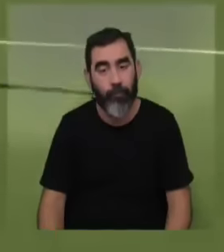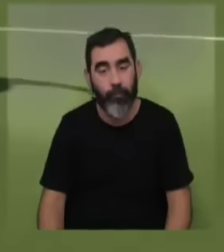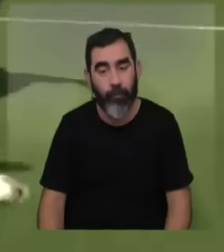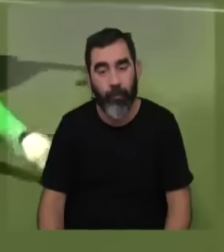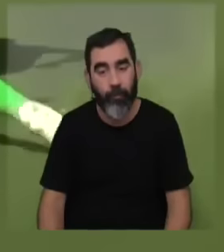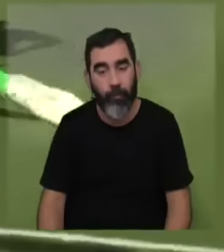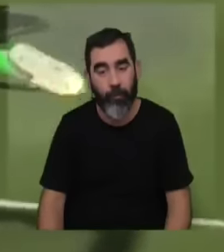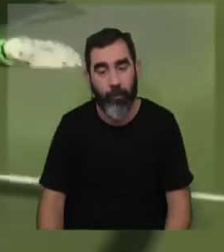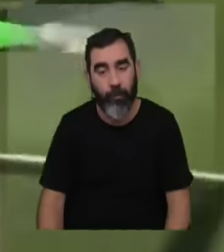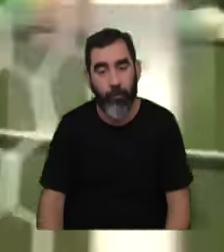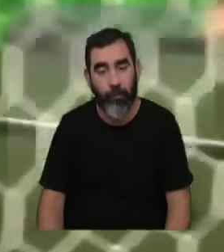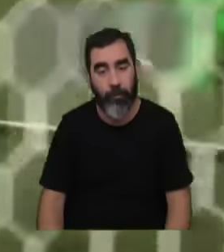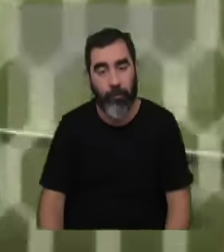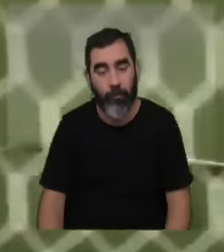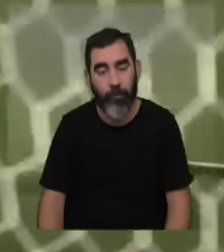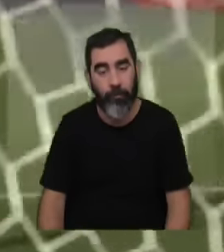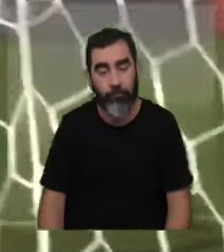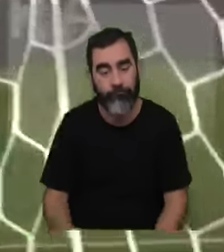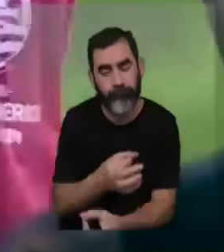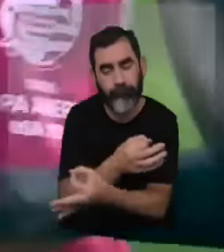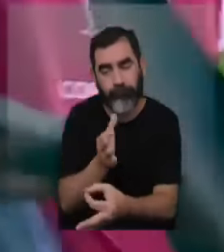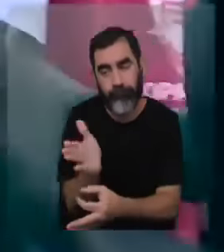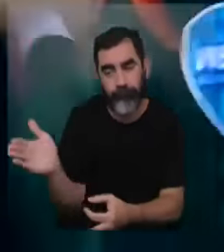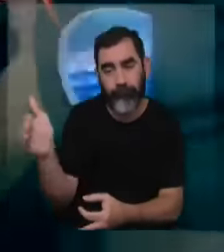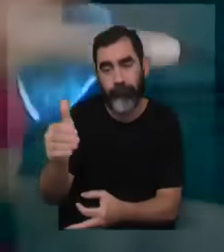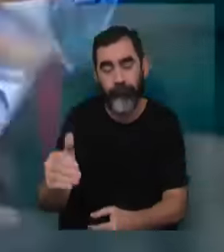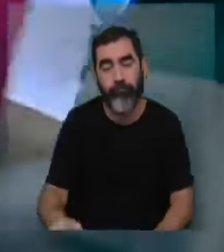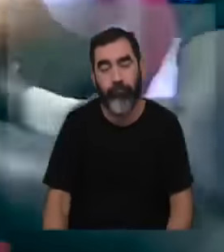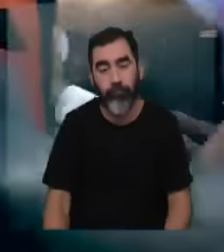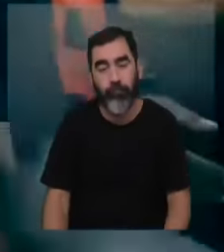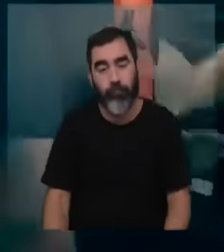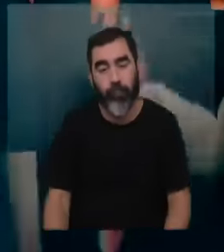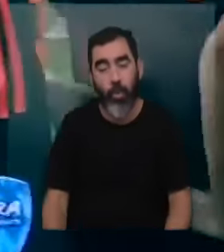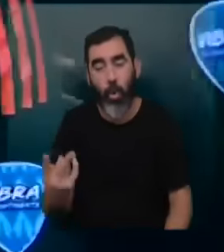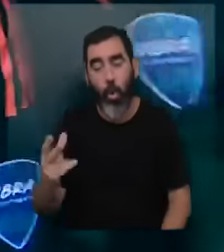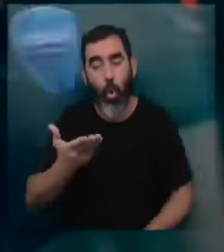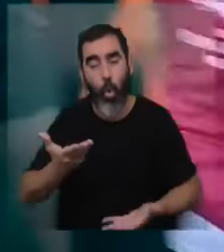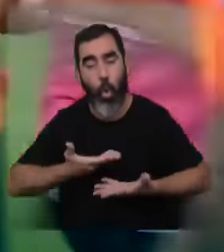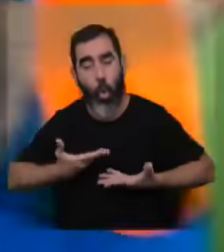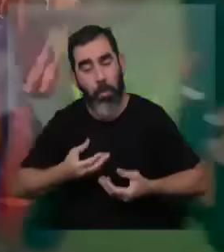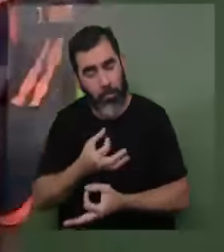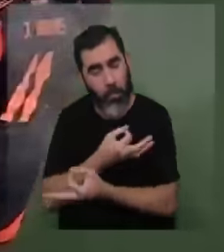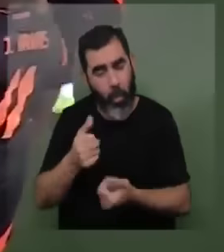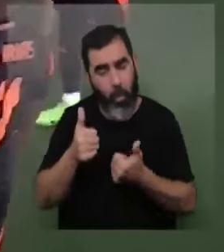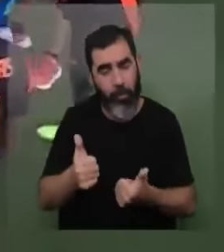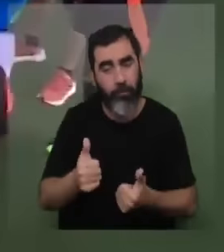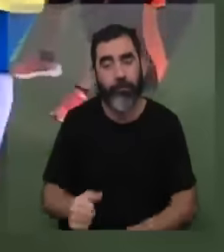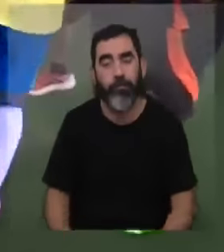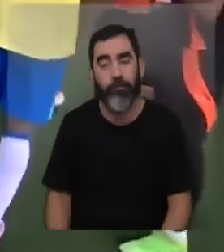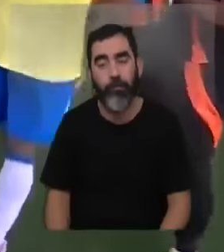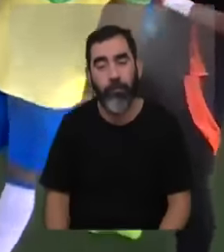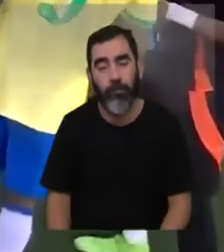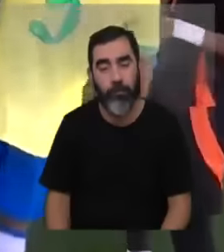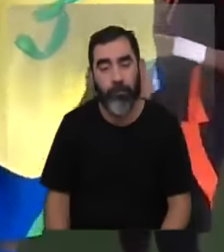marcador que Define de Gran manera muy bien los dos arqueros Alison Becker y